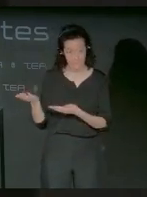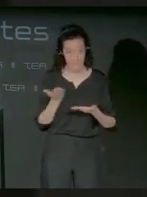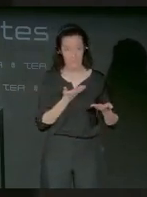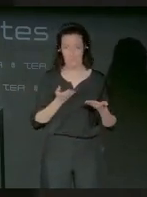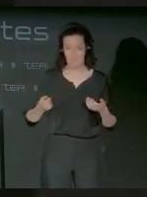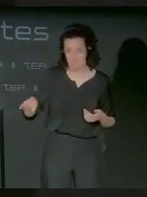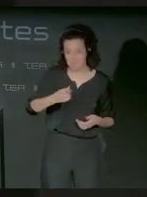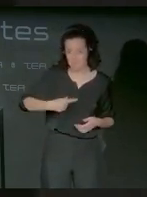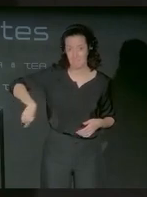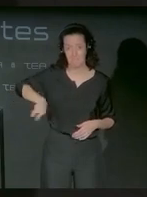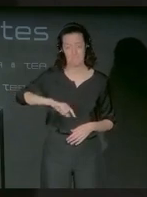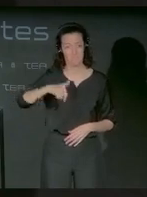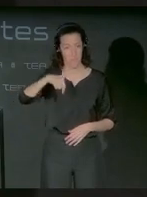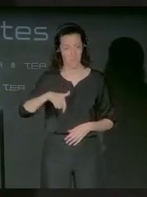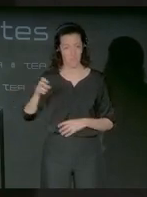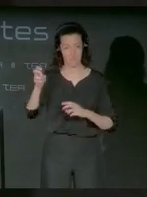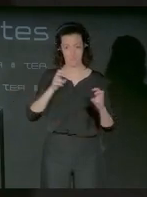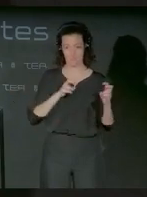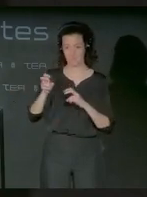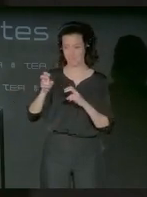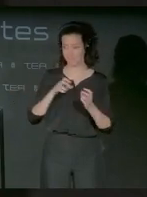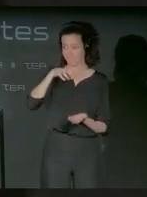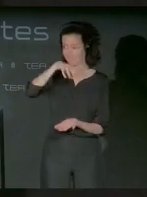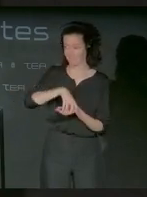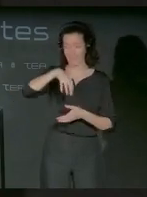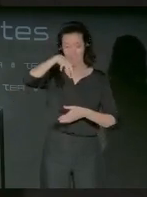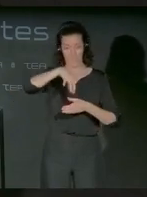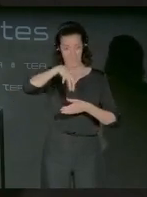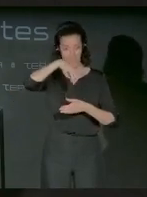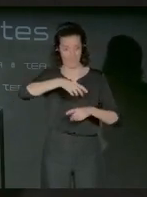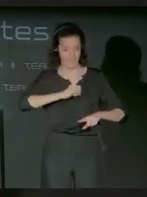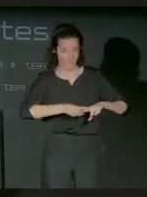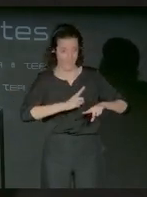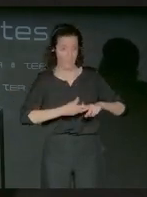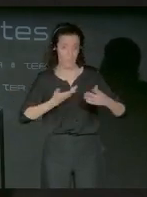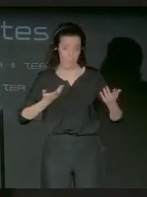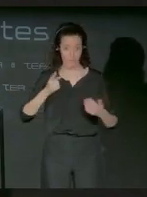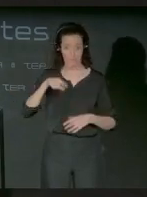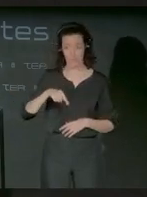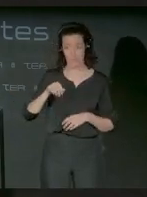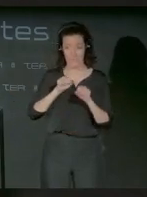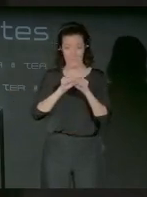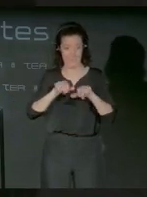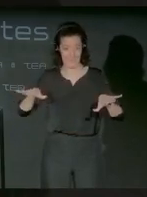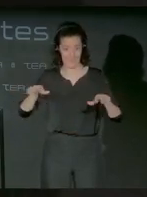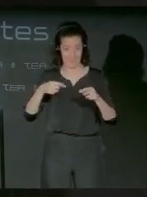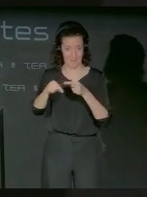que os habéis acercado hoy aquí altea de Santa Cruz de tenerife o que nos estáis siguiendo por streaming